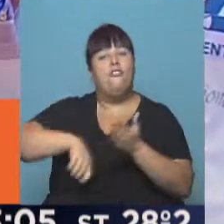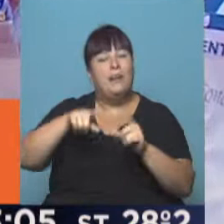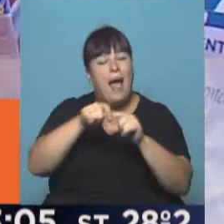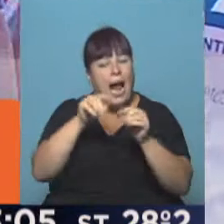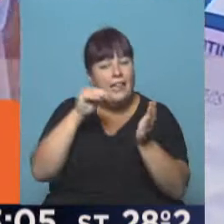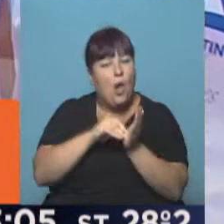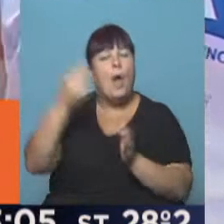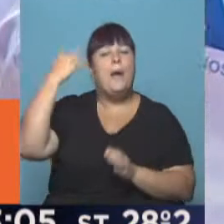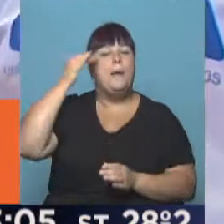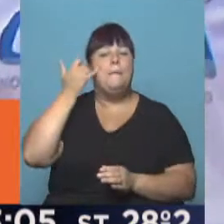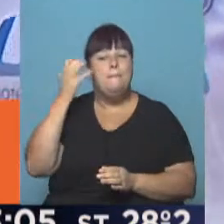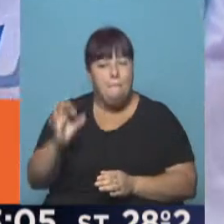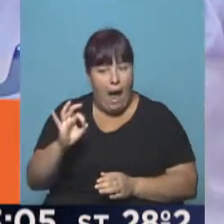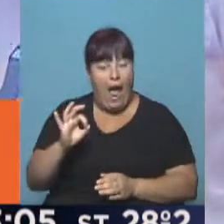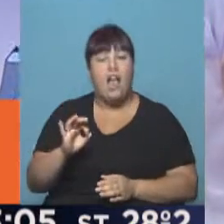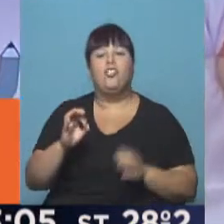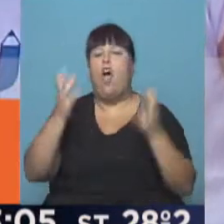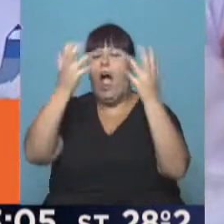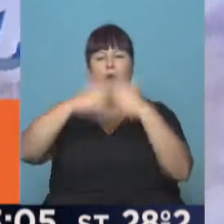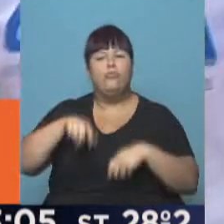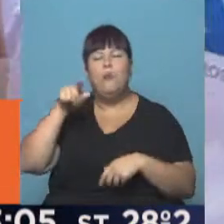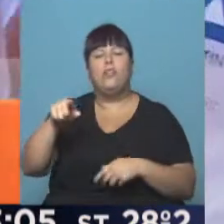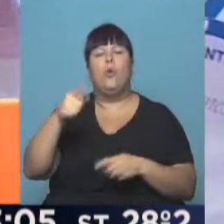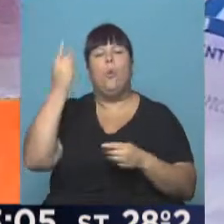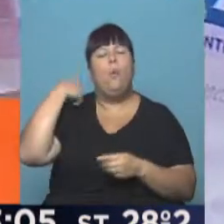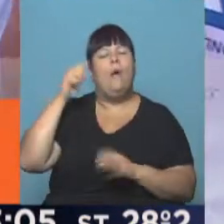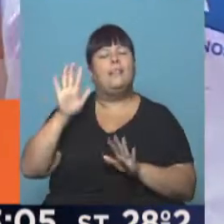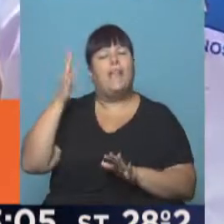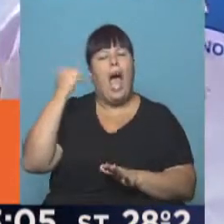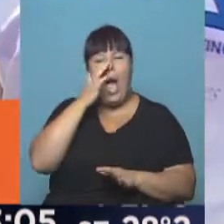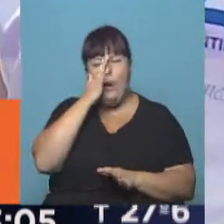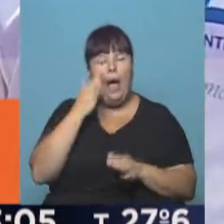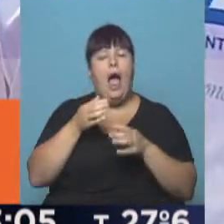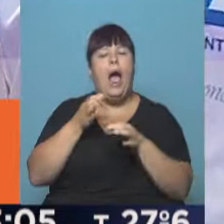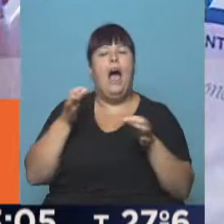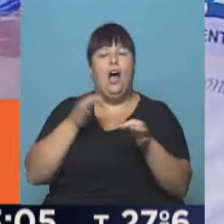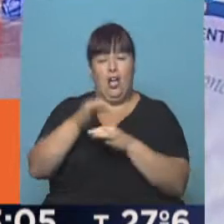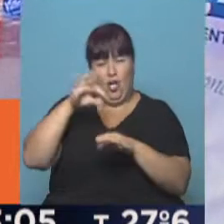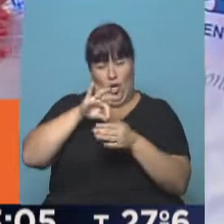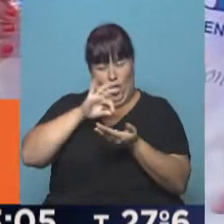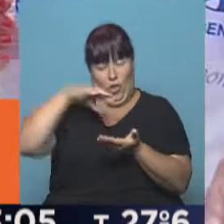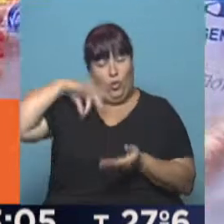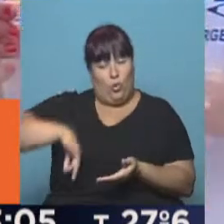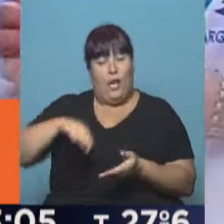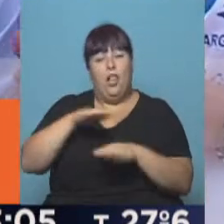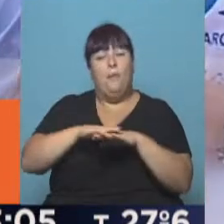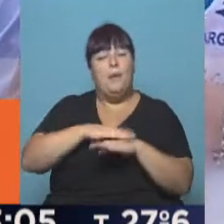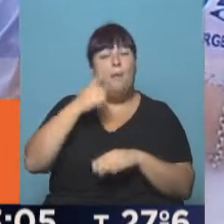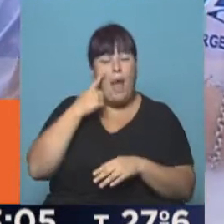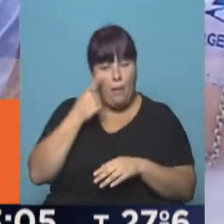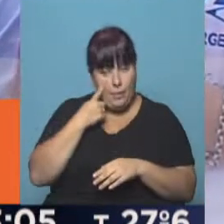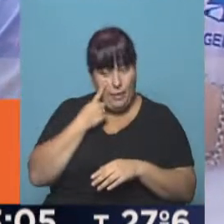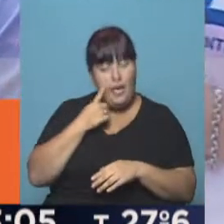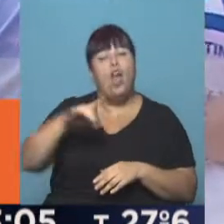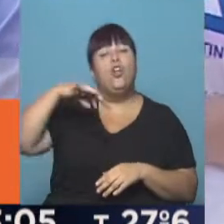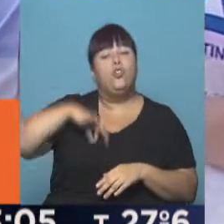cláusula porque en el mes de mayo, sistemáticamente, cuando había consejo del salario mínimo vital y móvil,